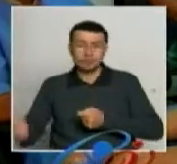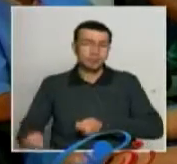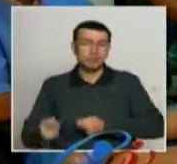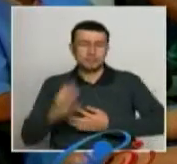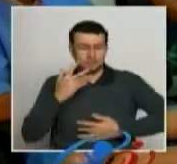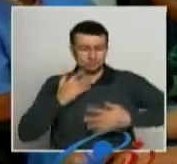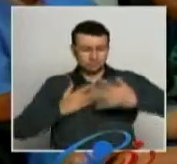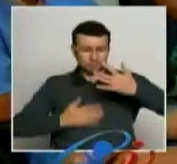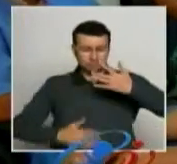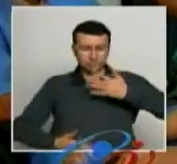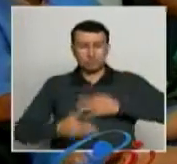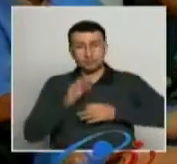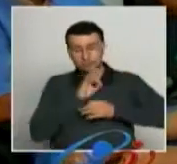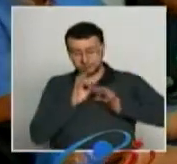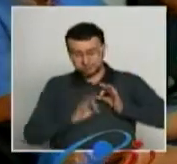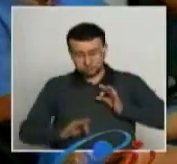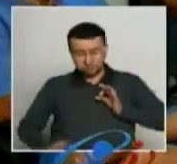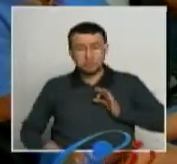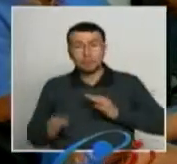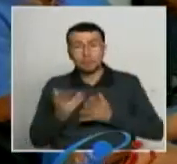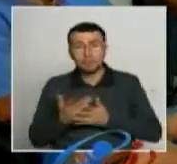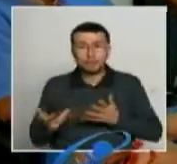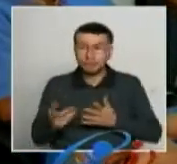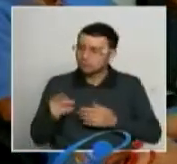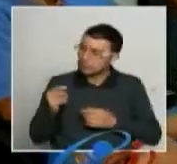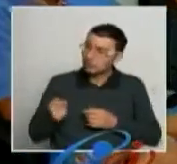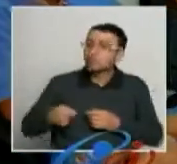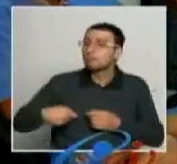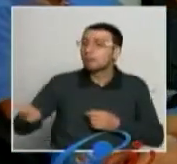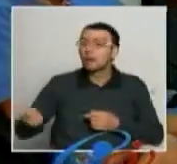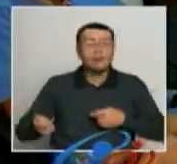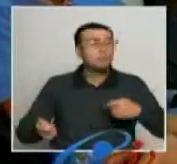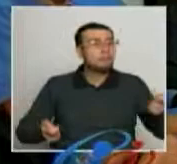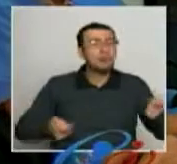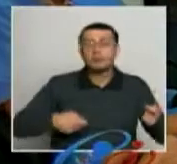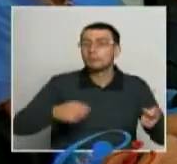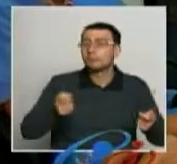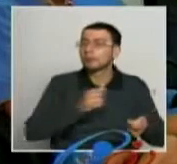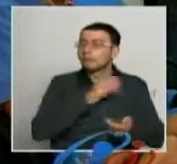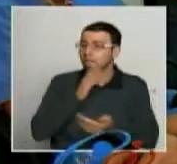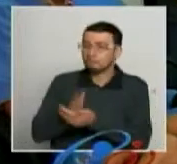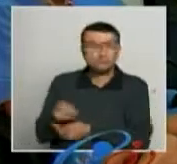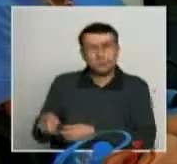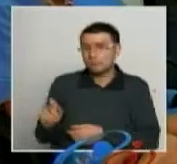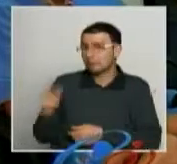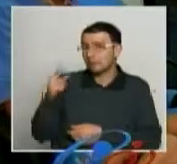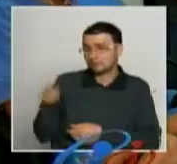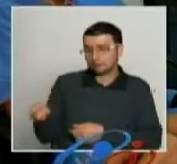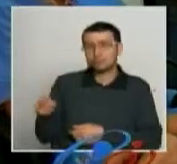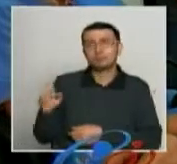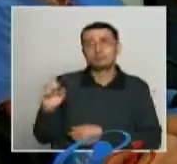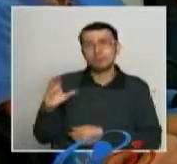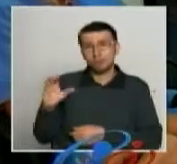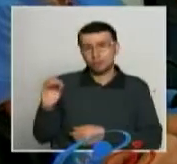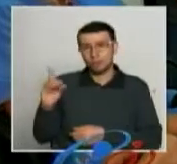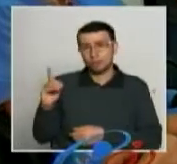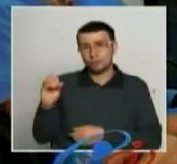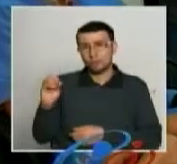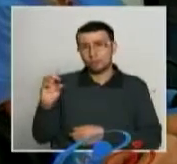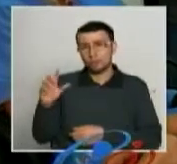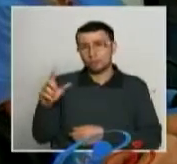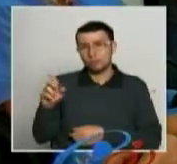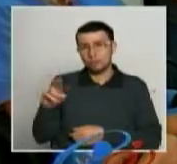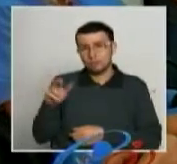pacientes, nosotros vemos que manda a los pacientes al ecodoppler. Yo quiero que hablemos un poco de